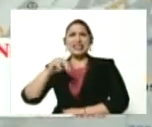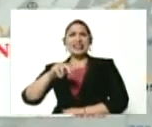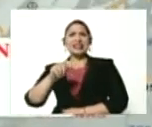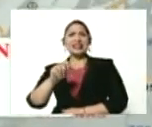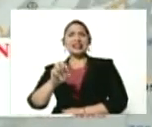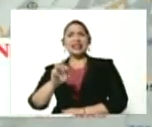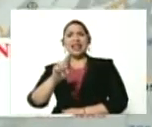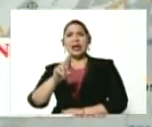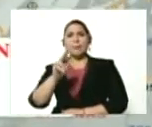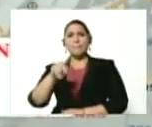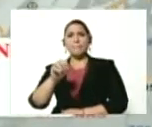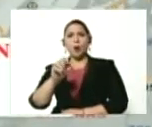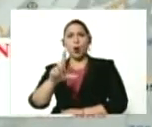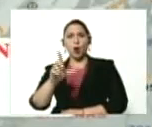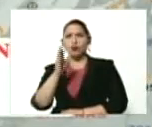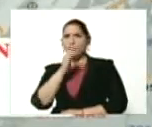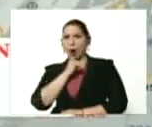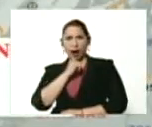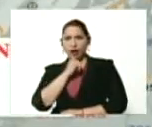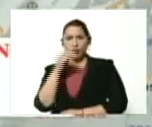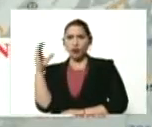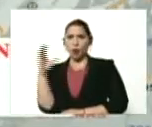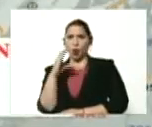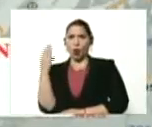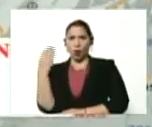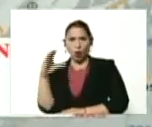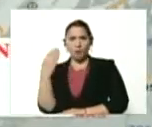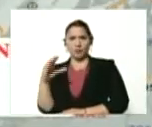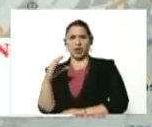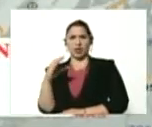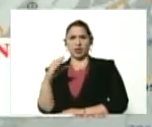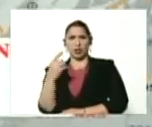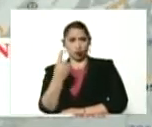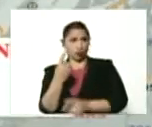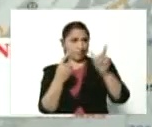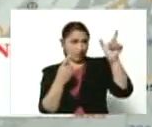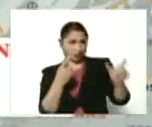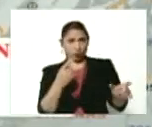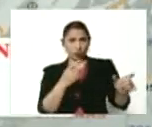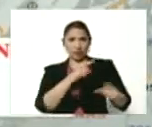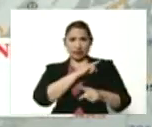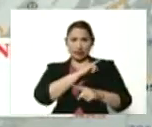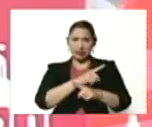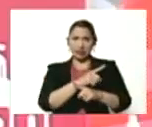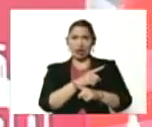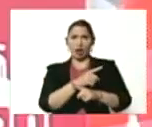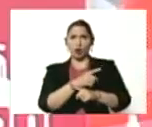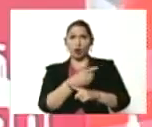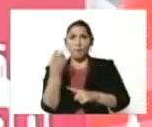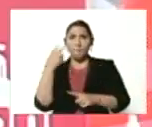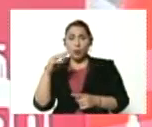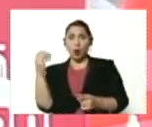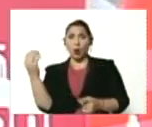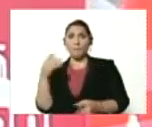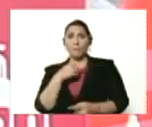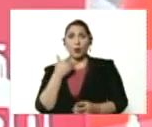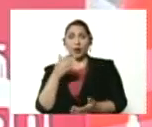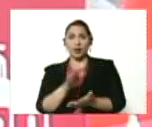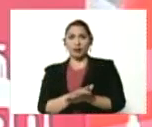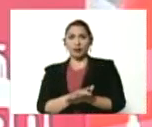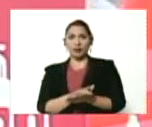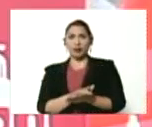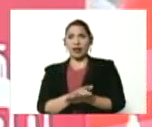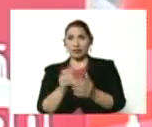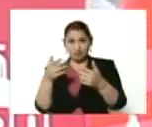Porque si una persona cometió un homicidio, fue sentenciado por un homicidio, y estaba preso en una cárcel venezolana y se fugó de esa